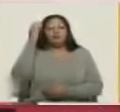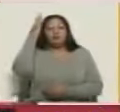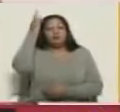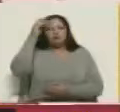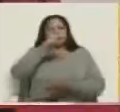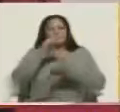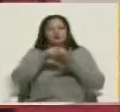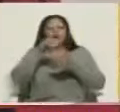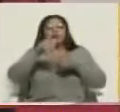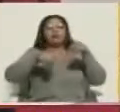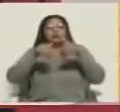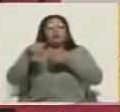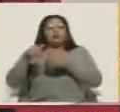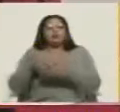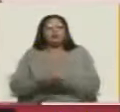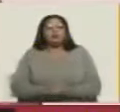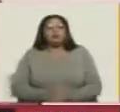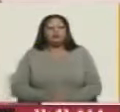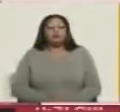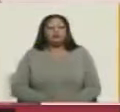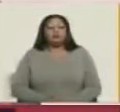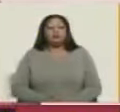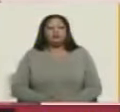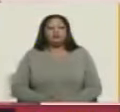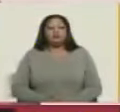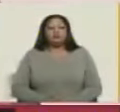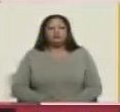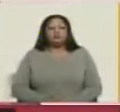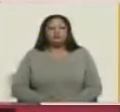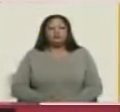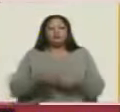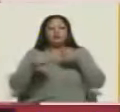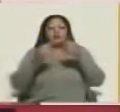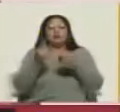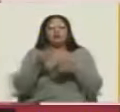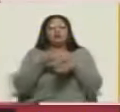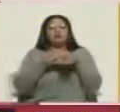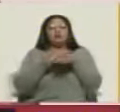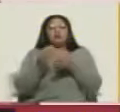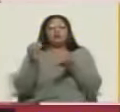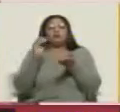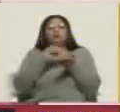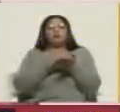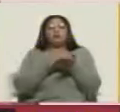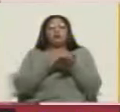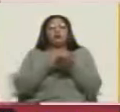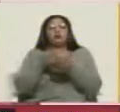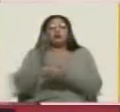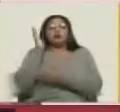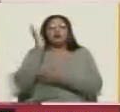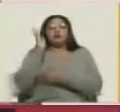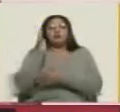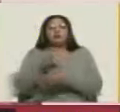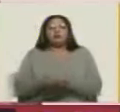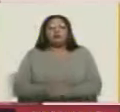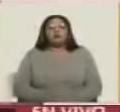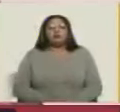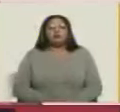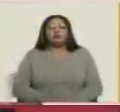Electoral. Luego, perdónenme que vuelva a las asambleas. Esas